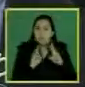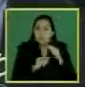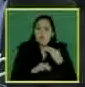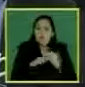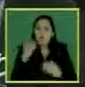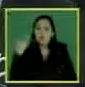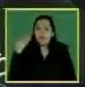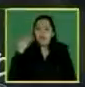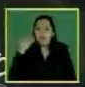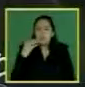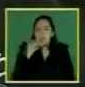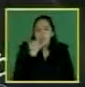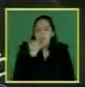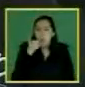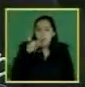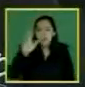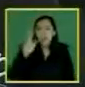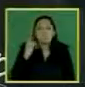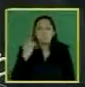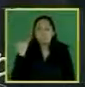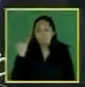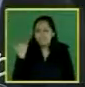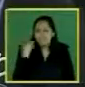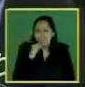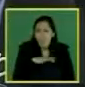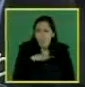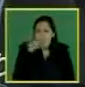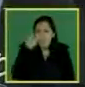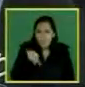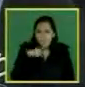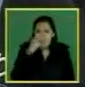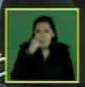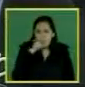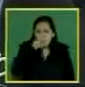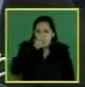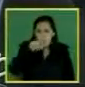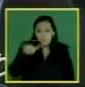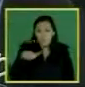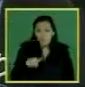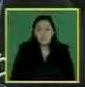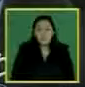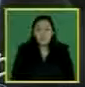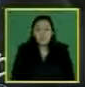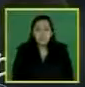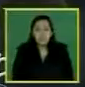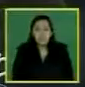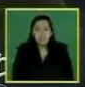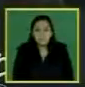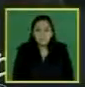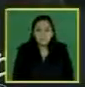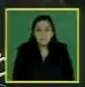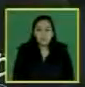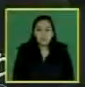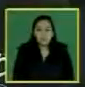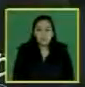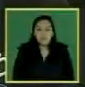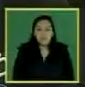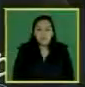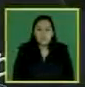Hitler, tal como la vio Mussolini. Es decir, en los seres humanos había gente que era